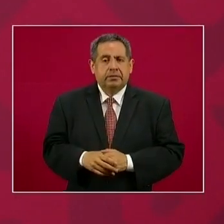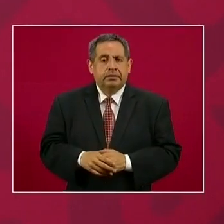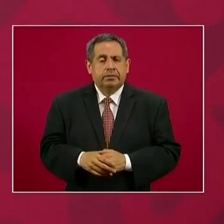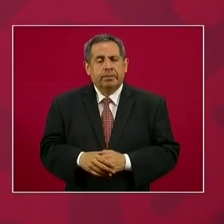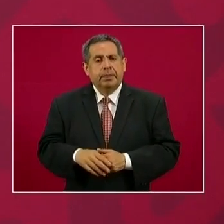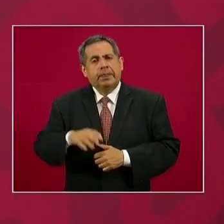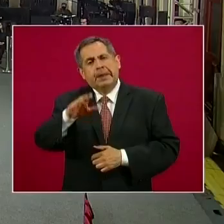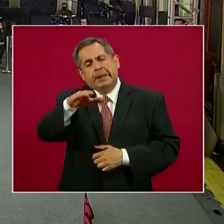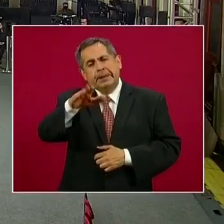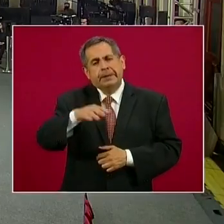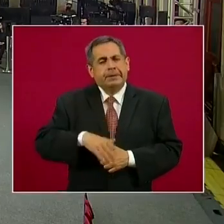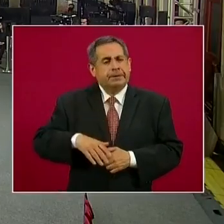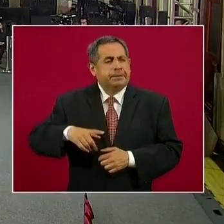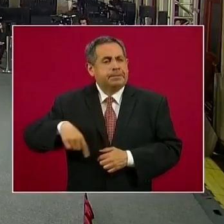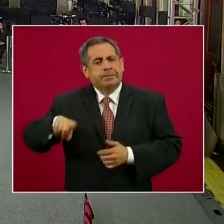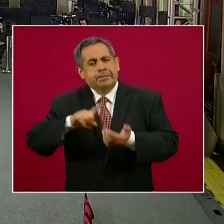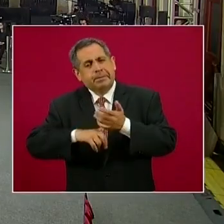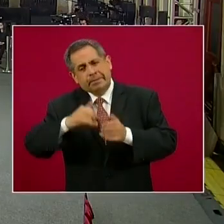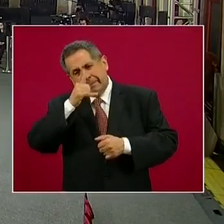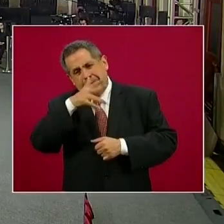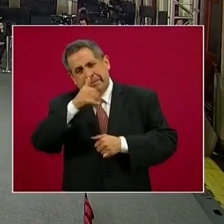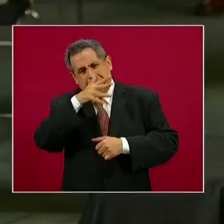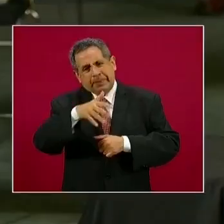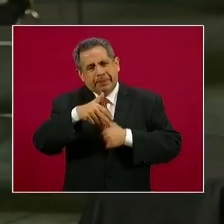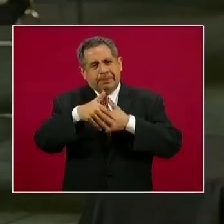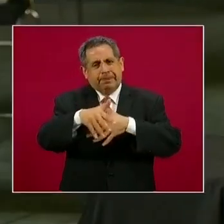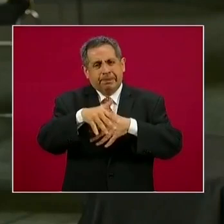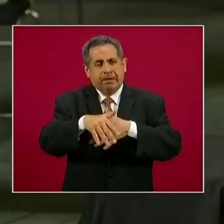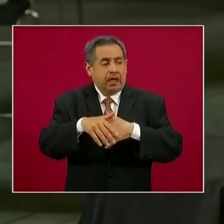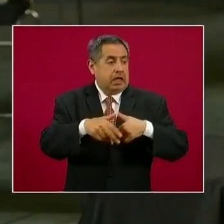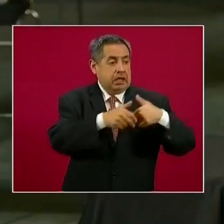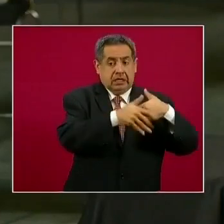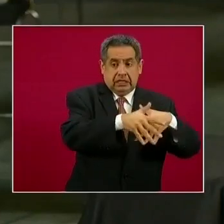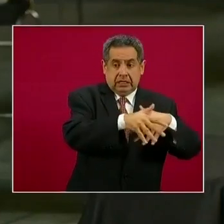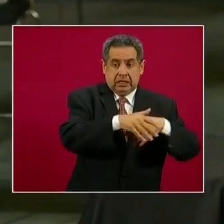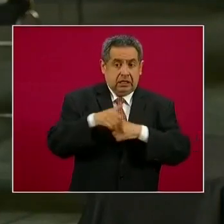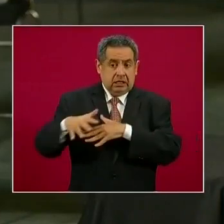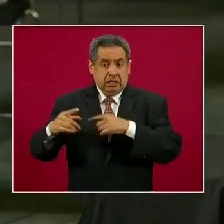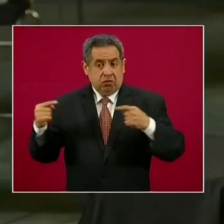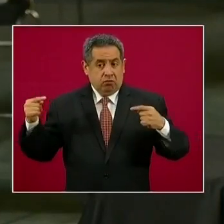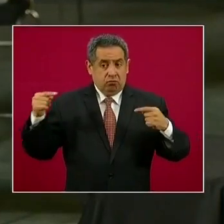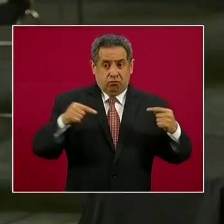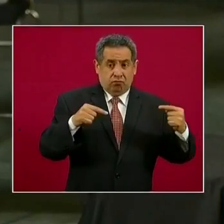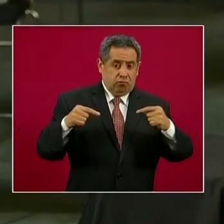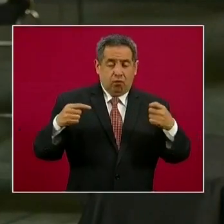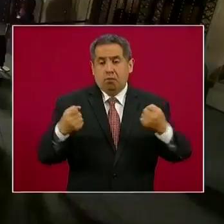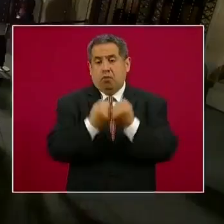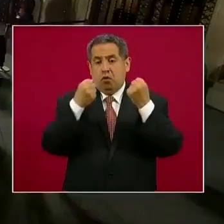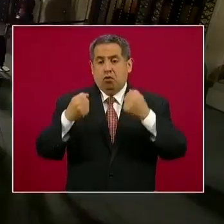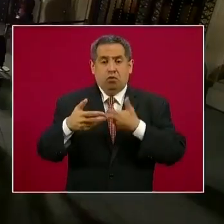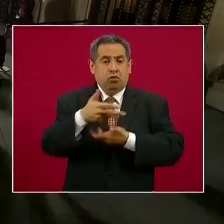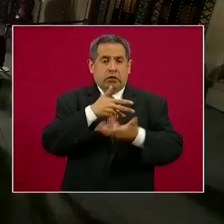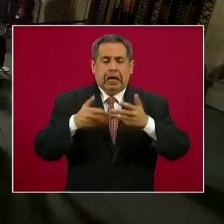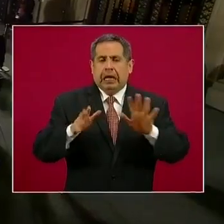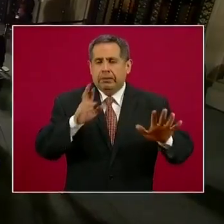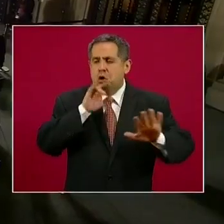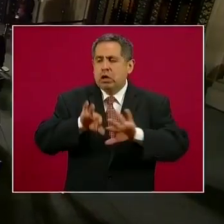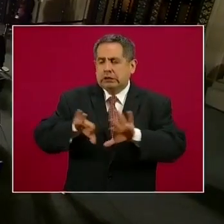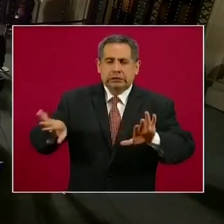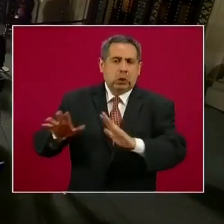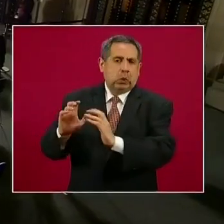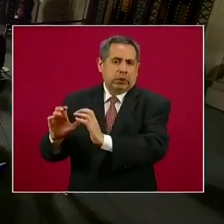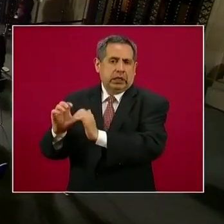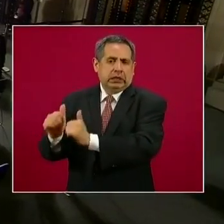mandato, pues renunciar a un encargo constitucional no se puede, pero sí se puede revocar el mandato, decía